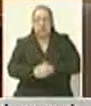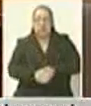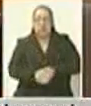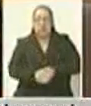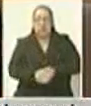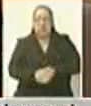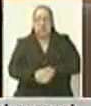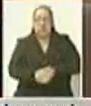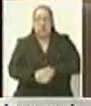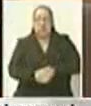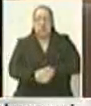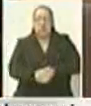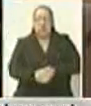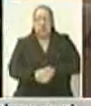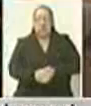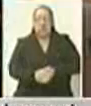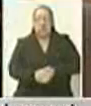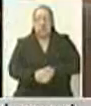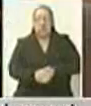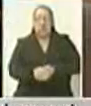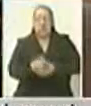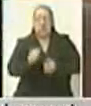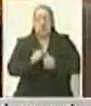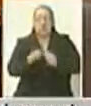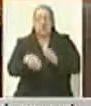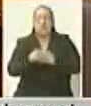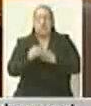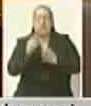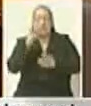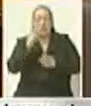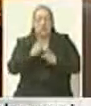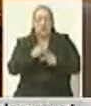representación nacional y al pueblo peruano que nos está viendo y escuchando, señor presidente.